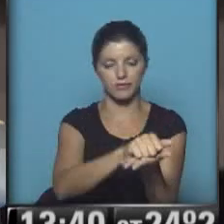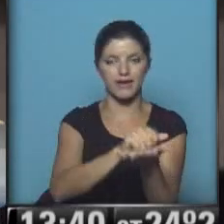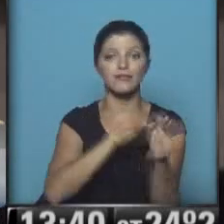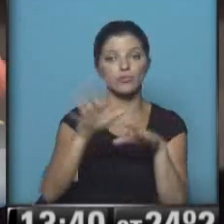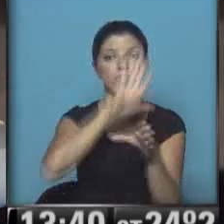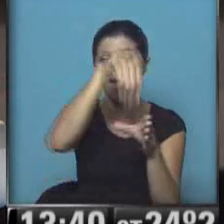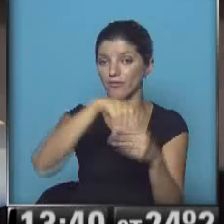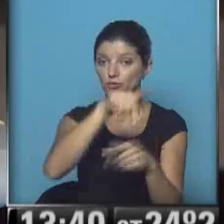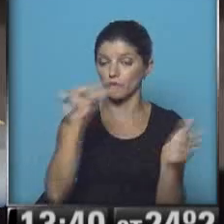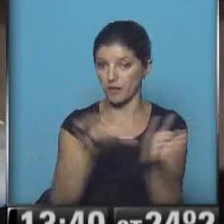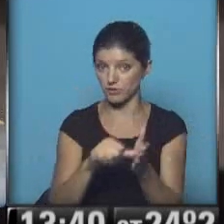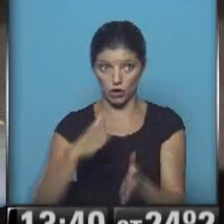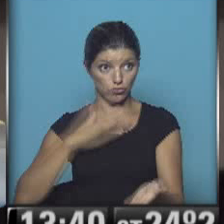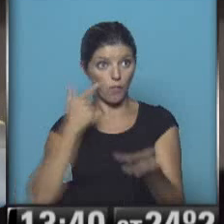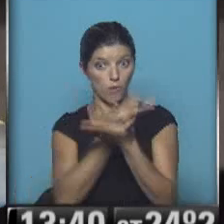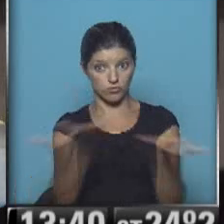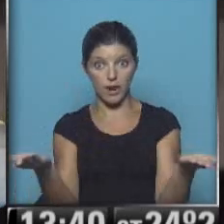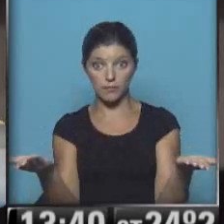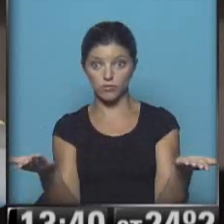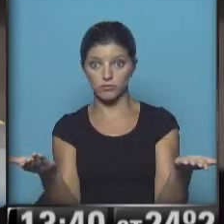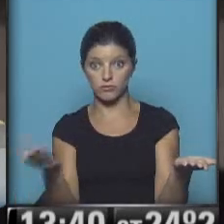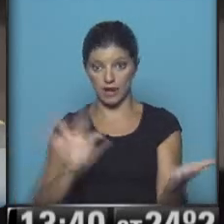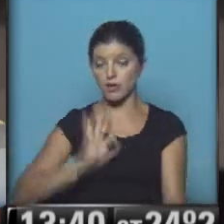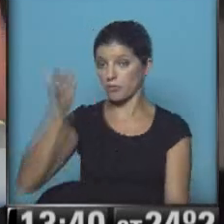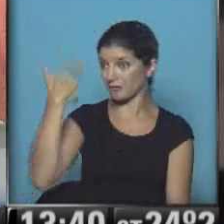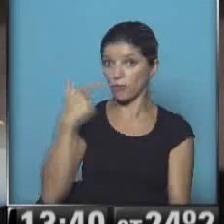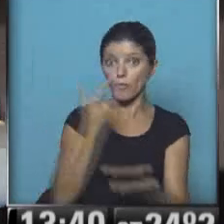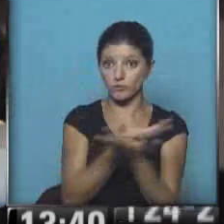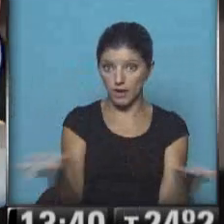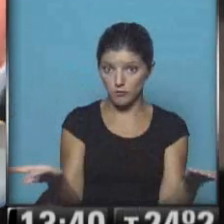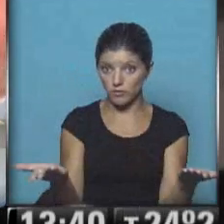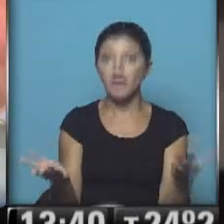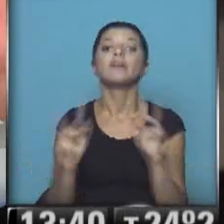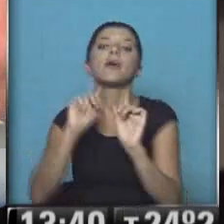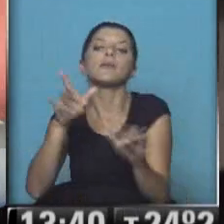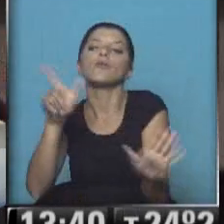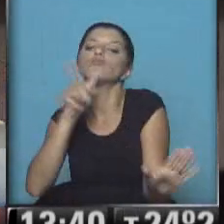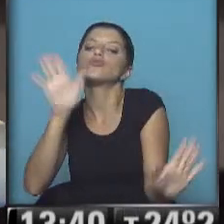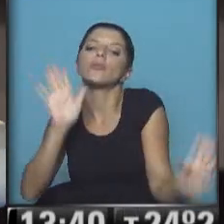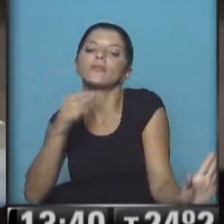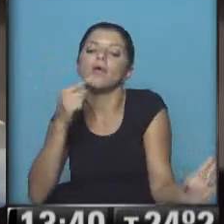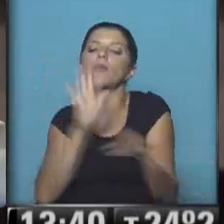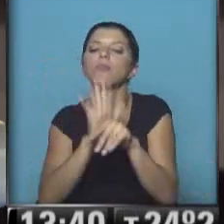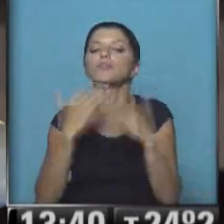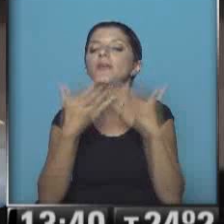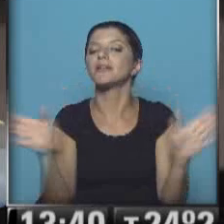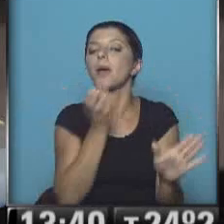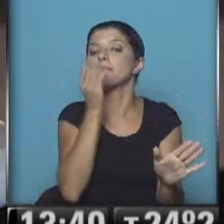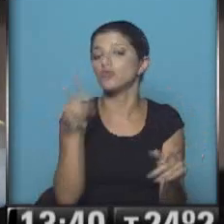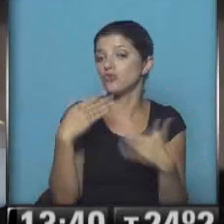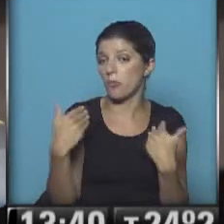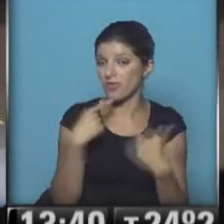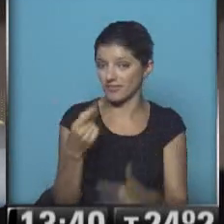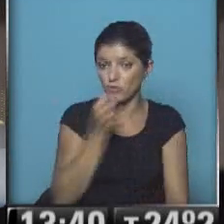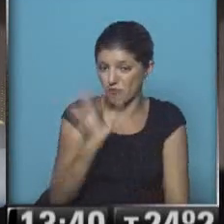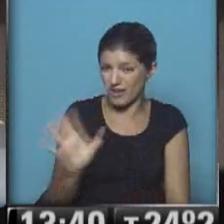de Venezuela nosotros mostramos los documentos el el año pasado también supuestamente en nombre de la libertad de expresión podían decir lo lo que